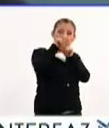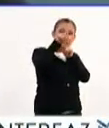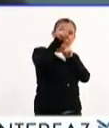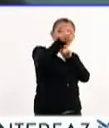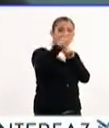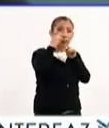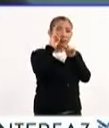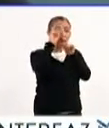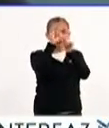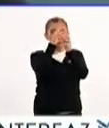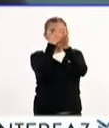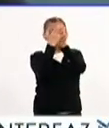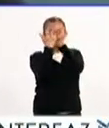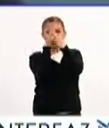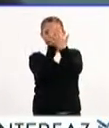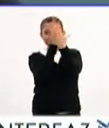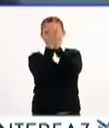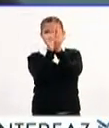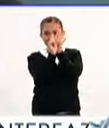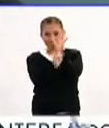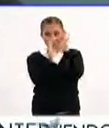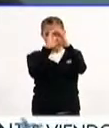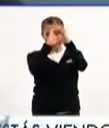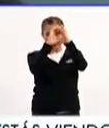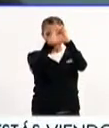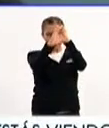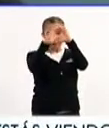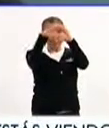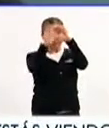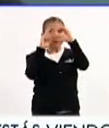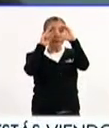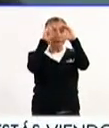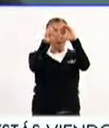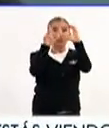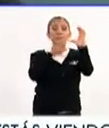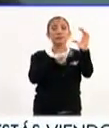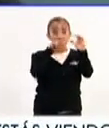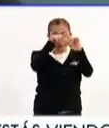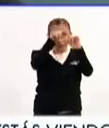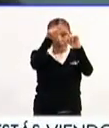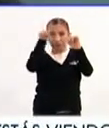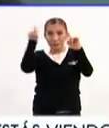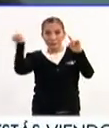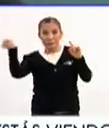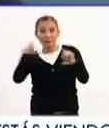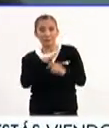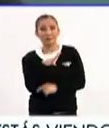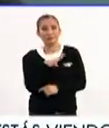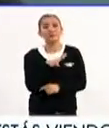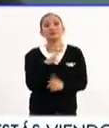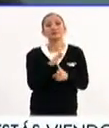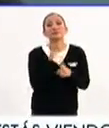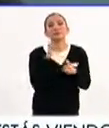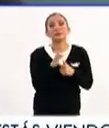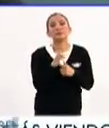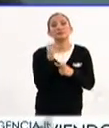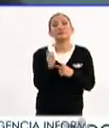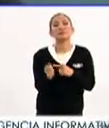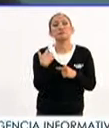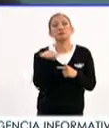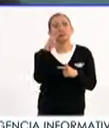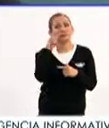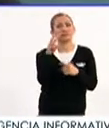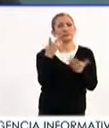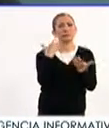las deformaciones que se dan en los extremos de ese tubo son las que manifiestan la presencia de esa onda gravitacional. De tal manera que se trata de un